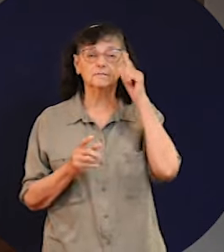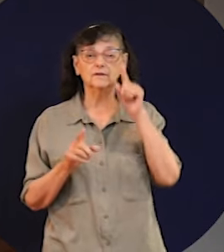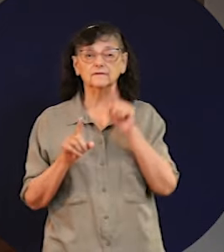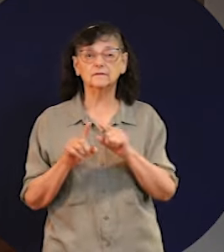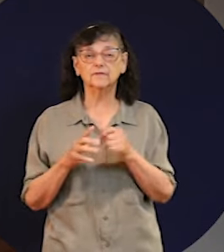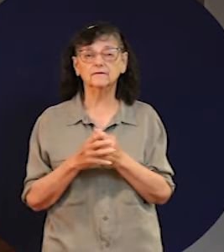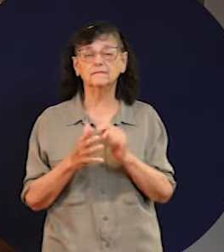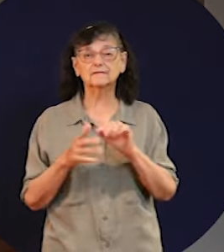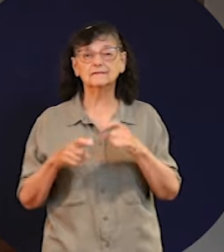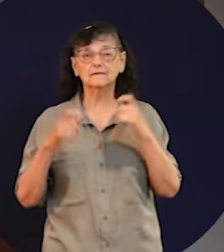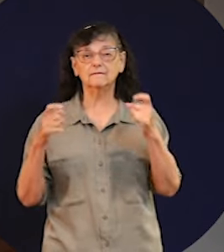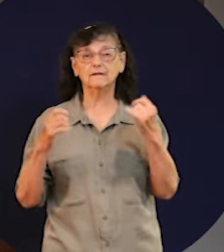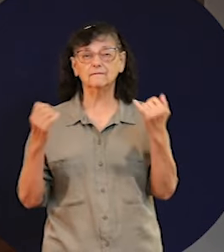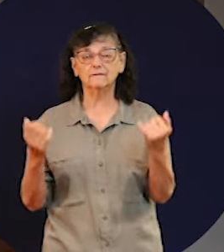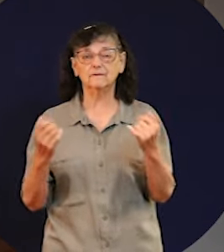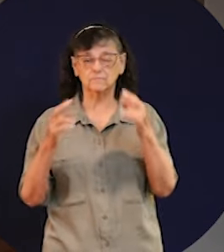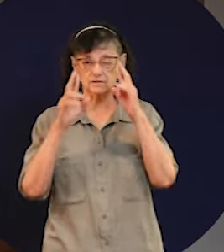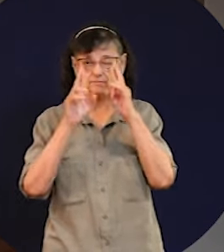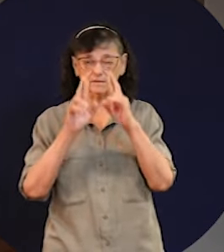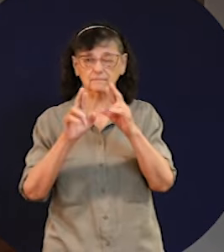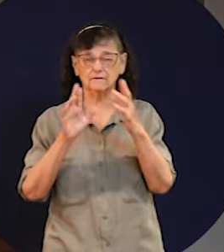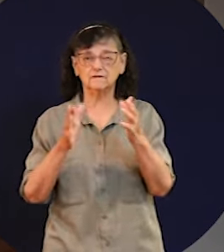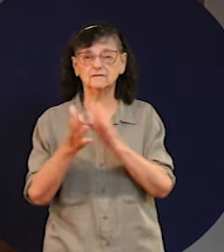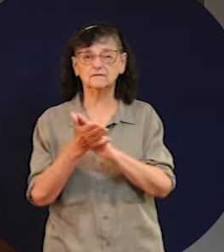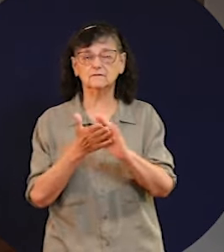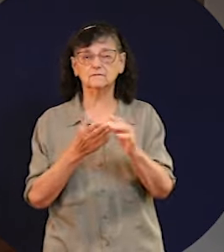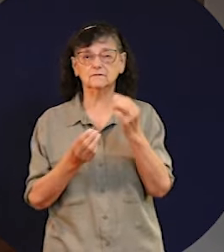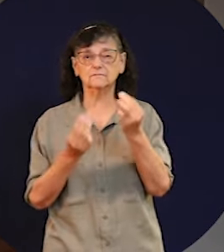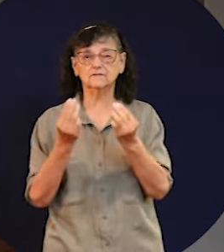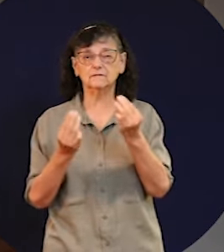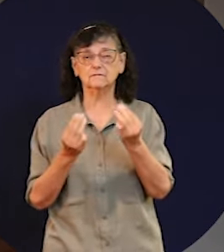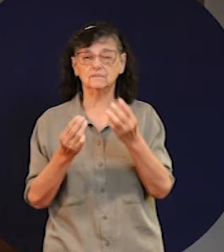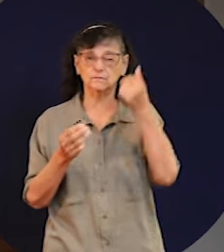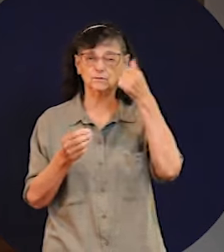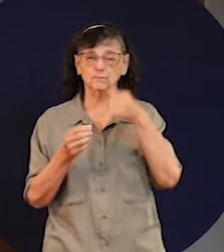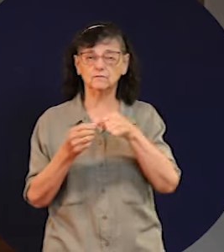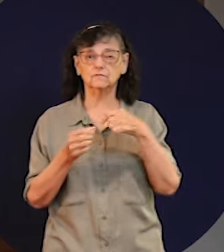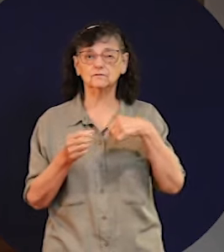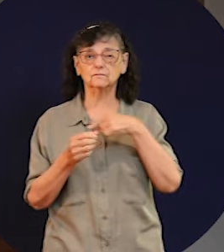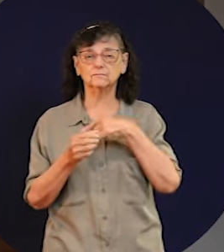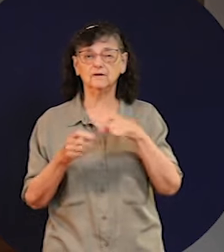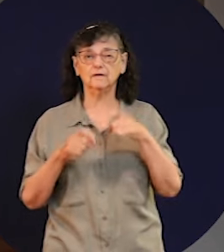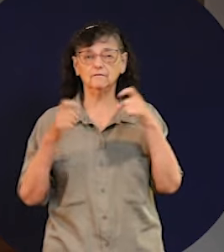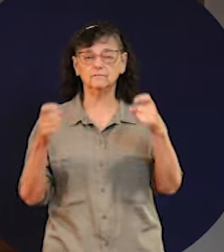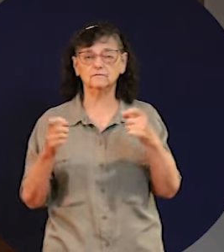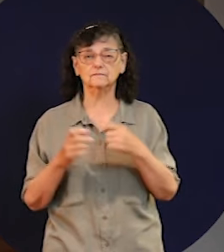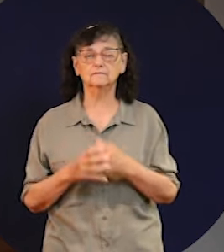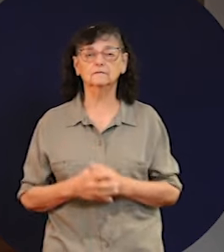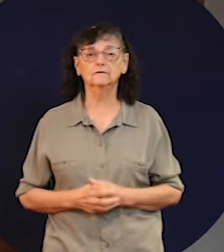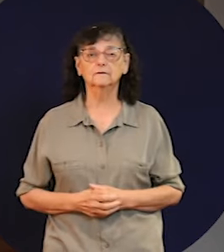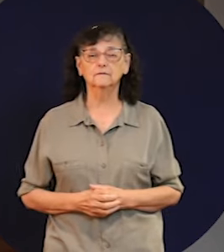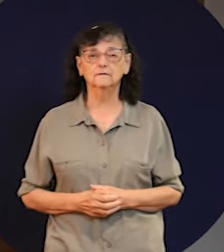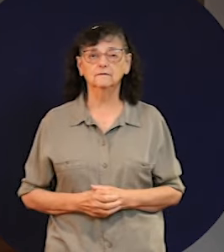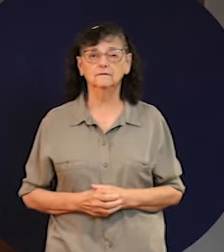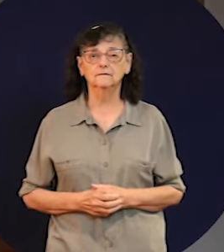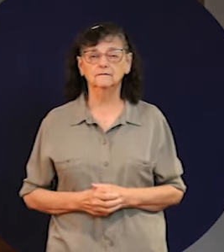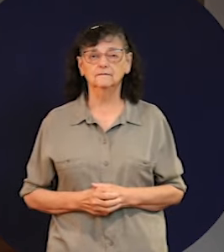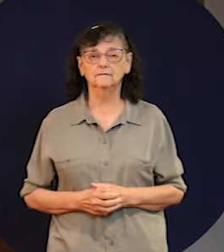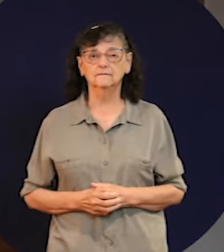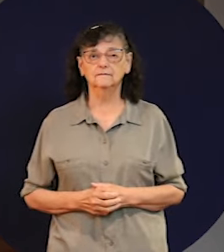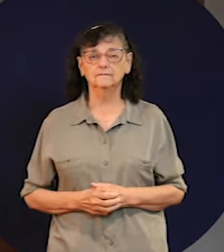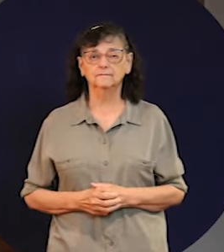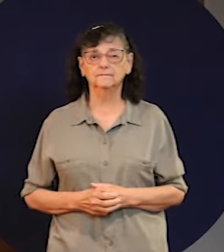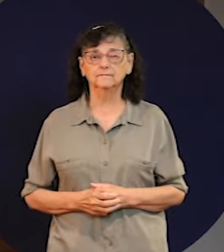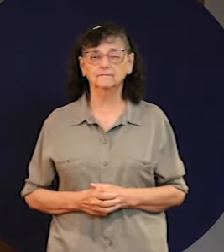y hermanas, para celebrar dignamente estos sagrados misterios, reconozcamos nuestros pecados.